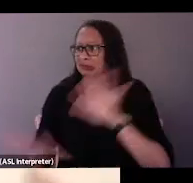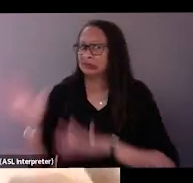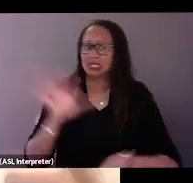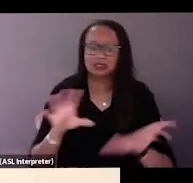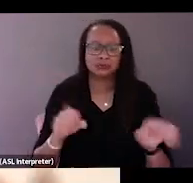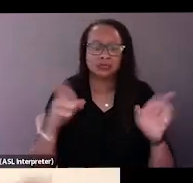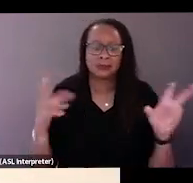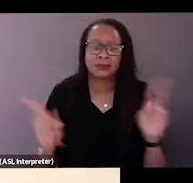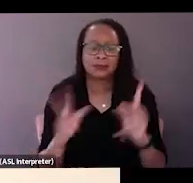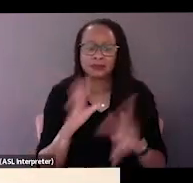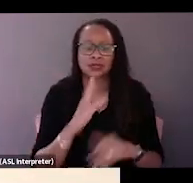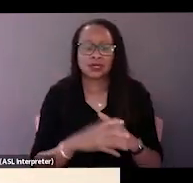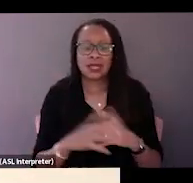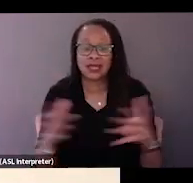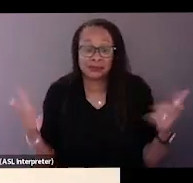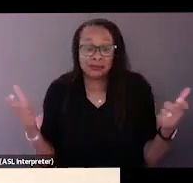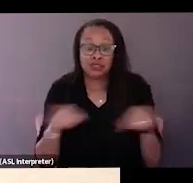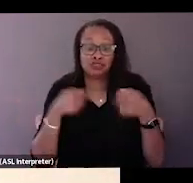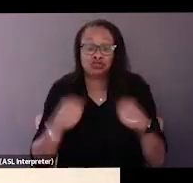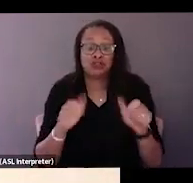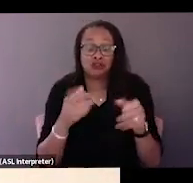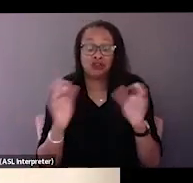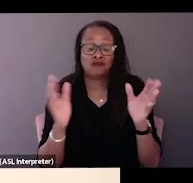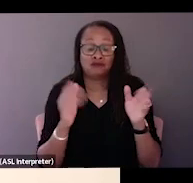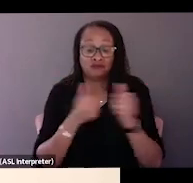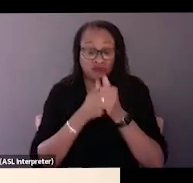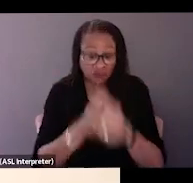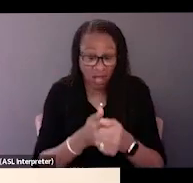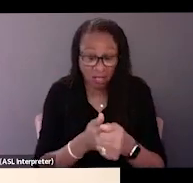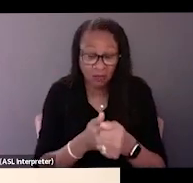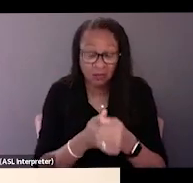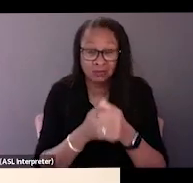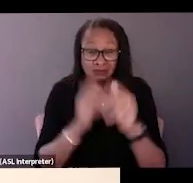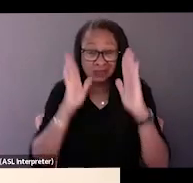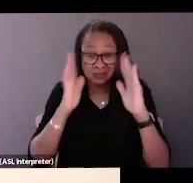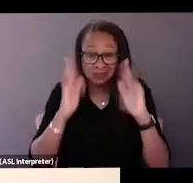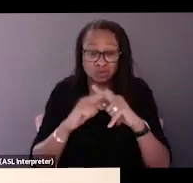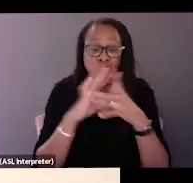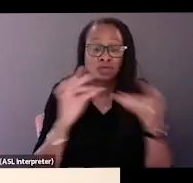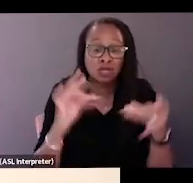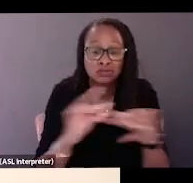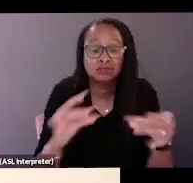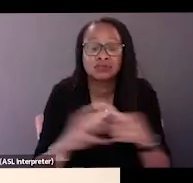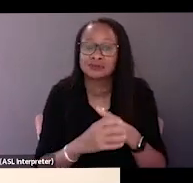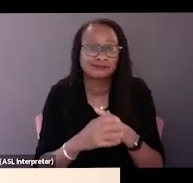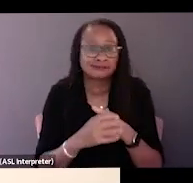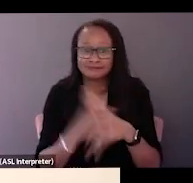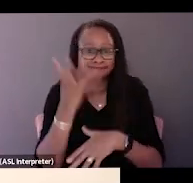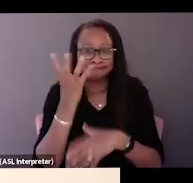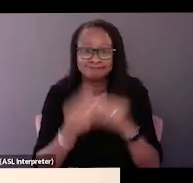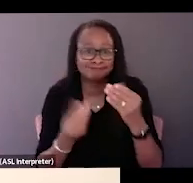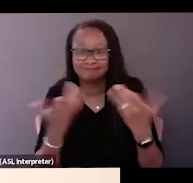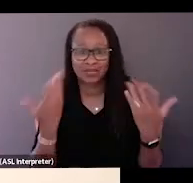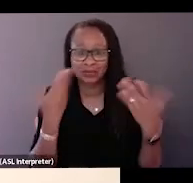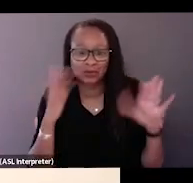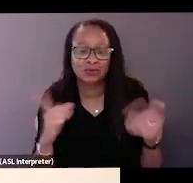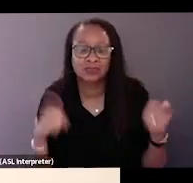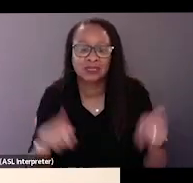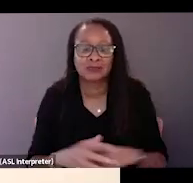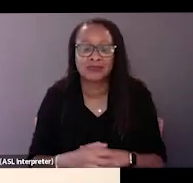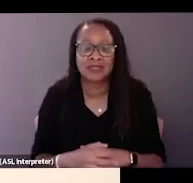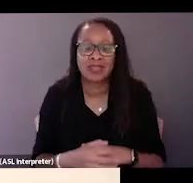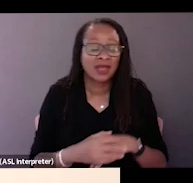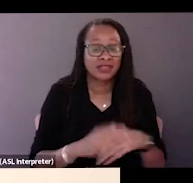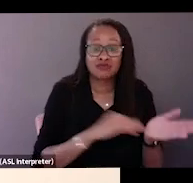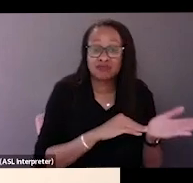ritmo y fluir dentro de todo este caos, es imposible y llega un momento